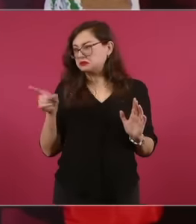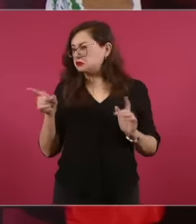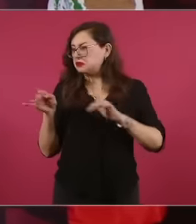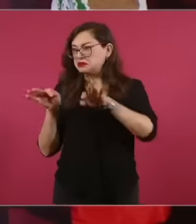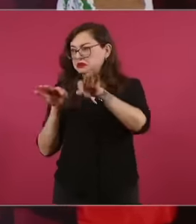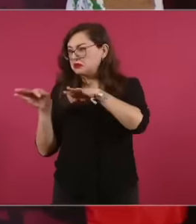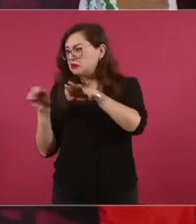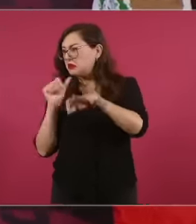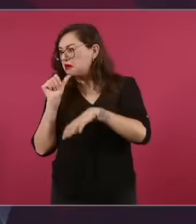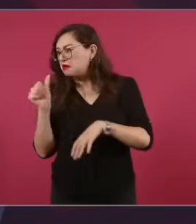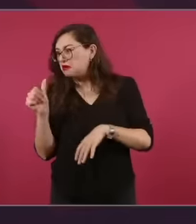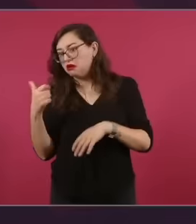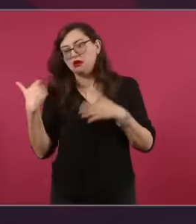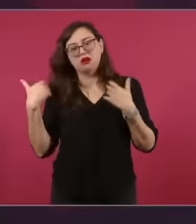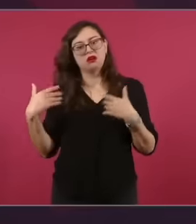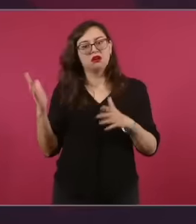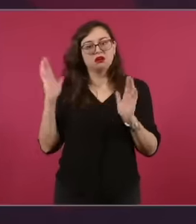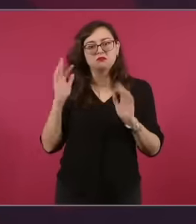porque